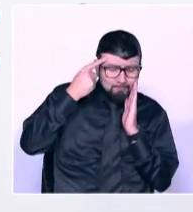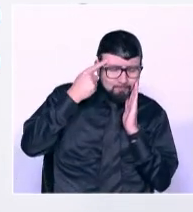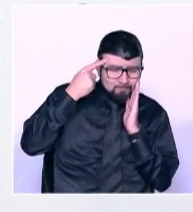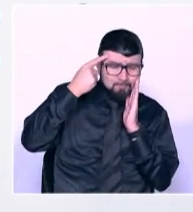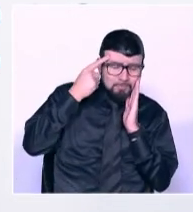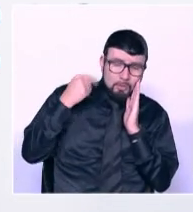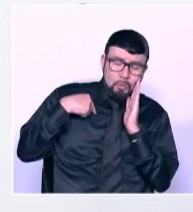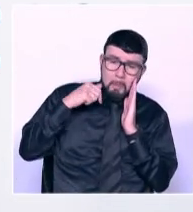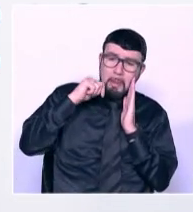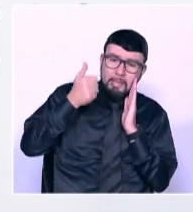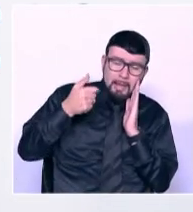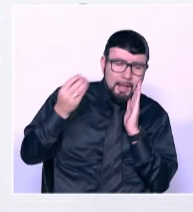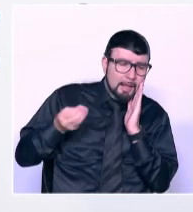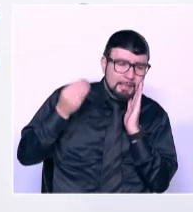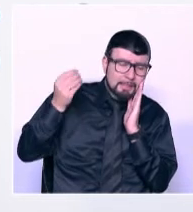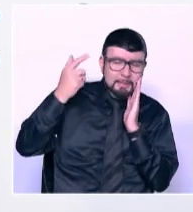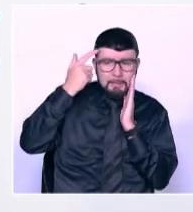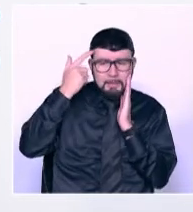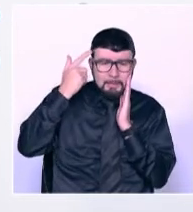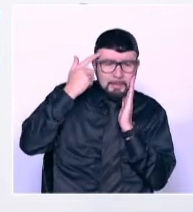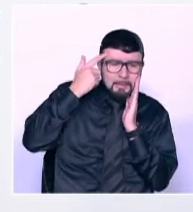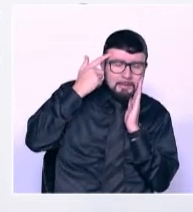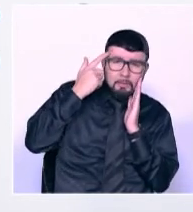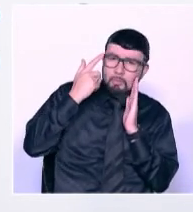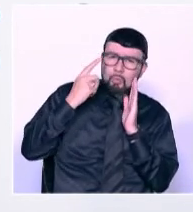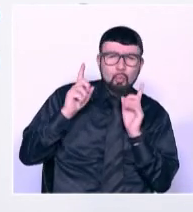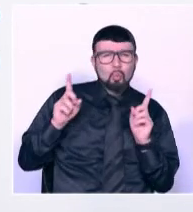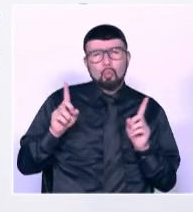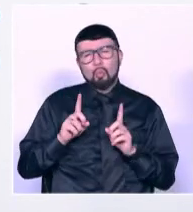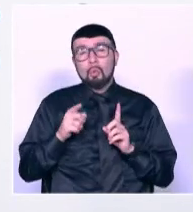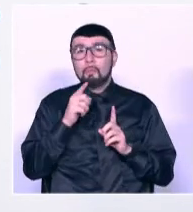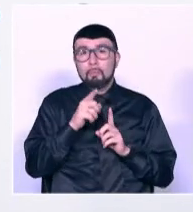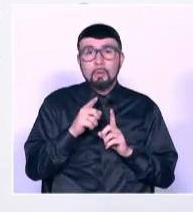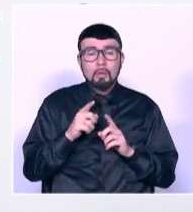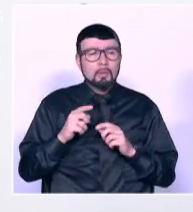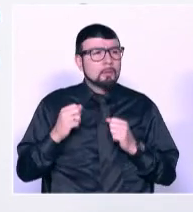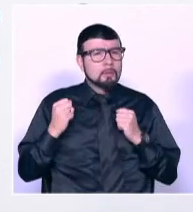que vamos a hacer en el día siguiente, porque ustedes saben que cuando uno